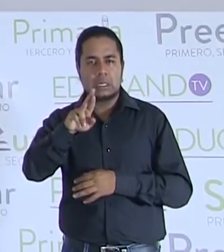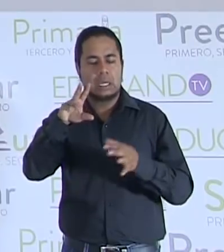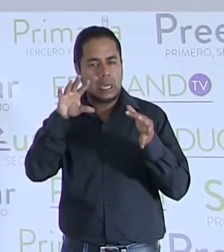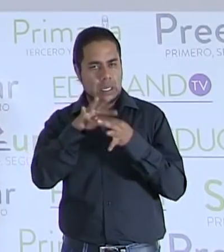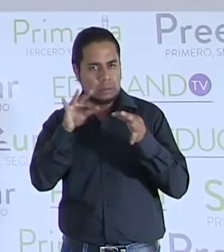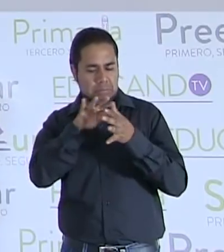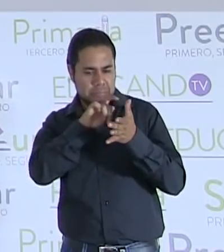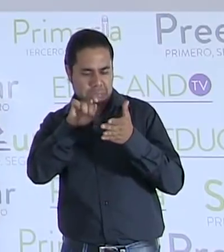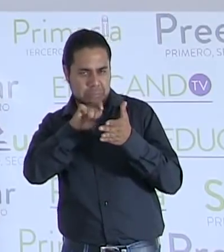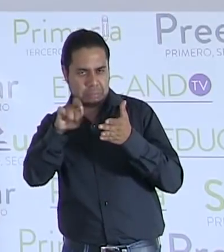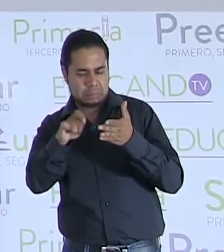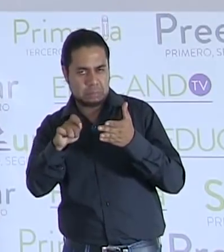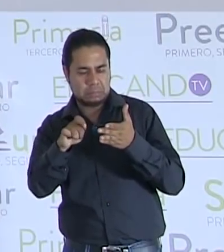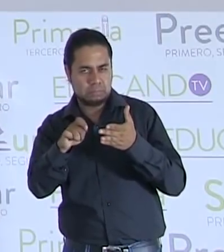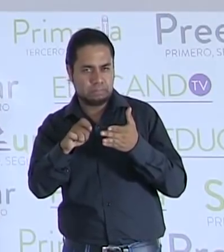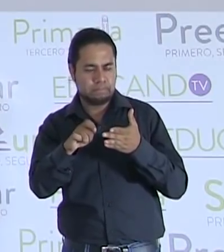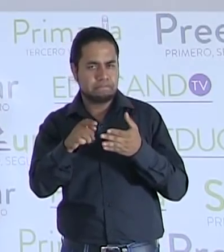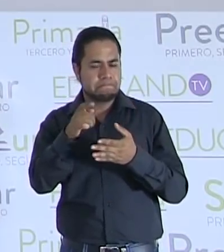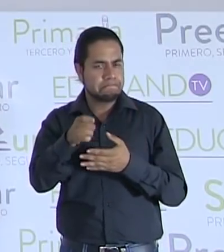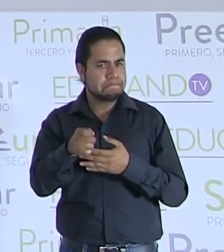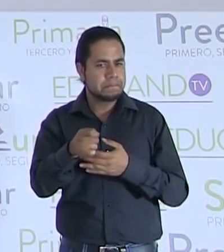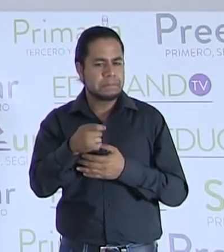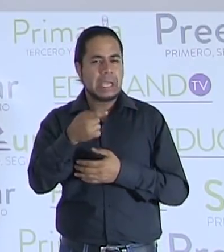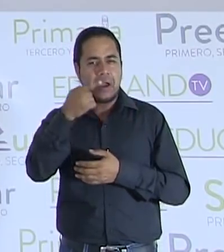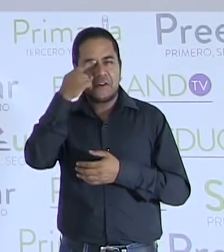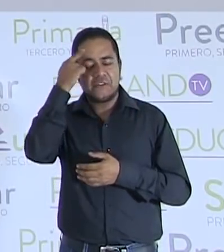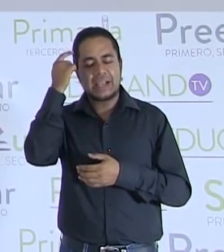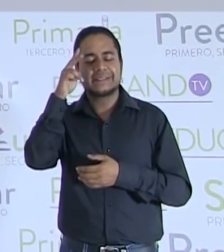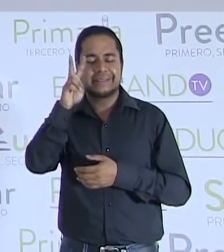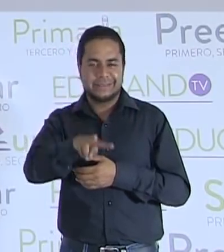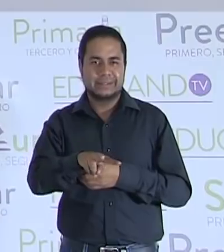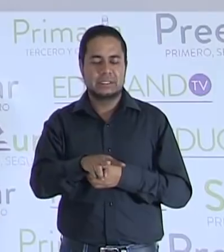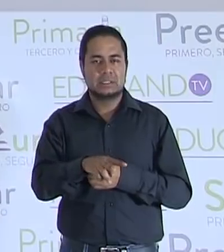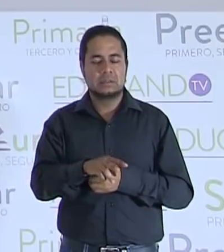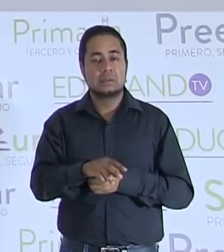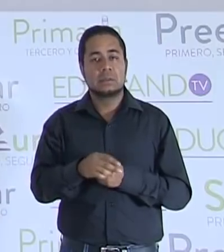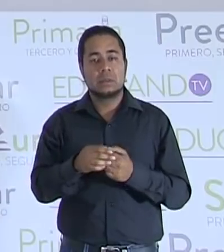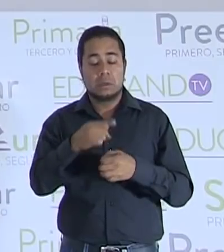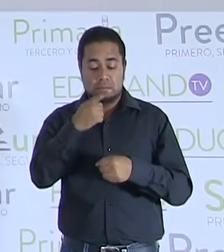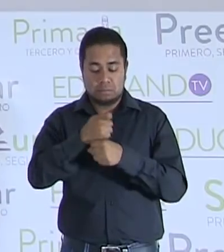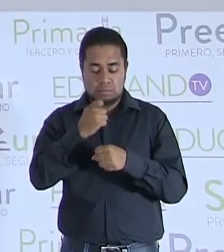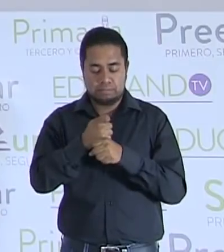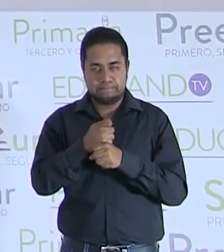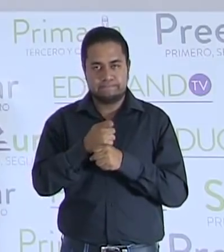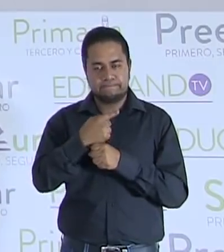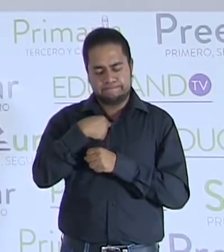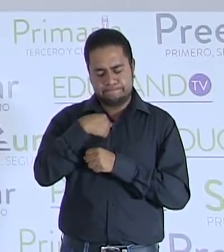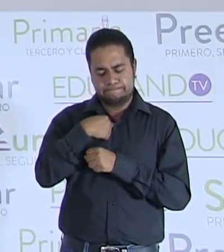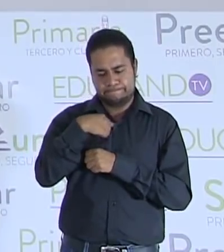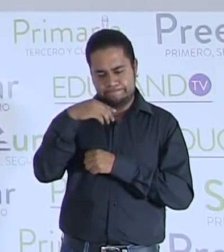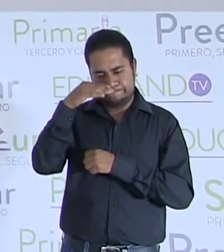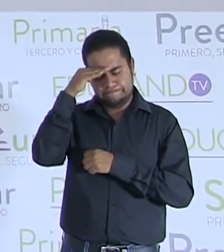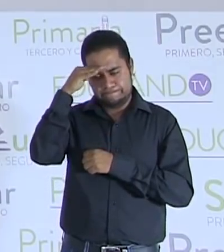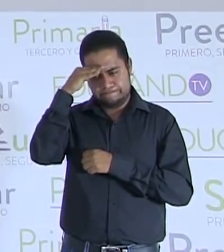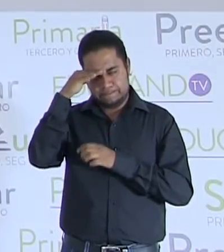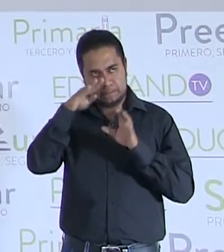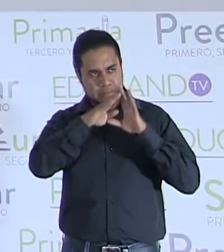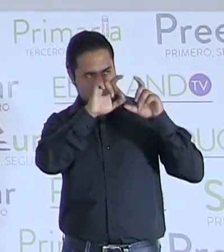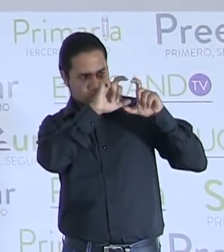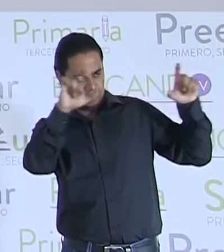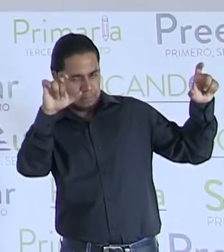Es muy fácil, planear una narración es muy fácil. Primero tenemos que pensar, a partir del